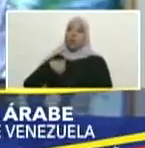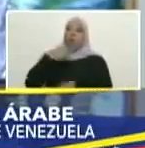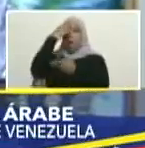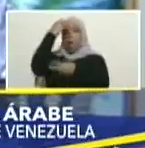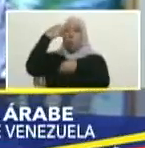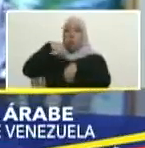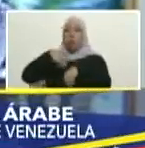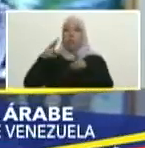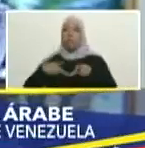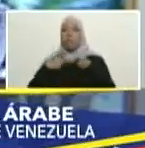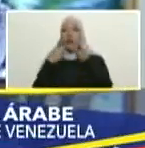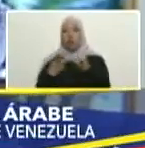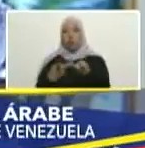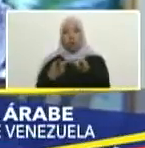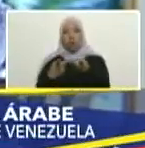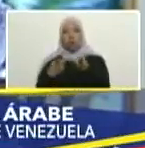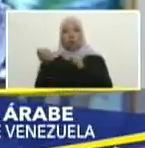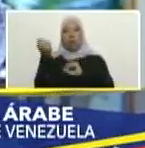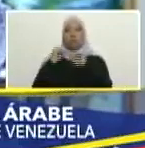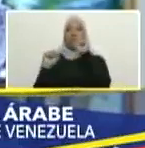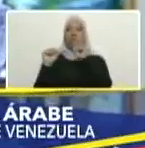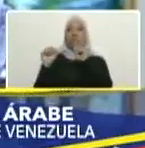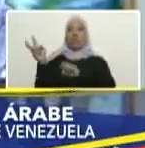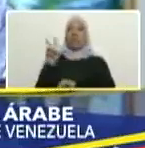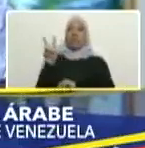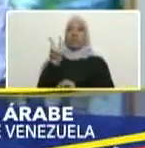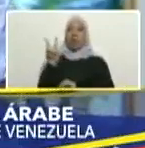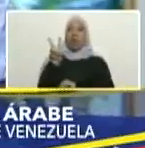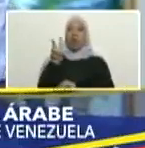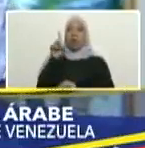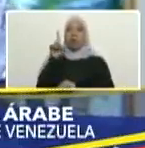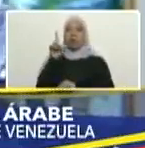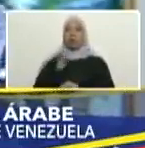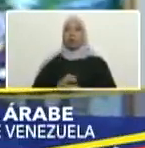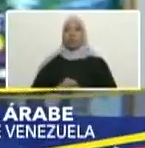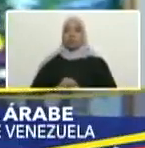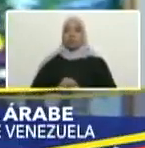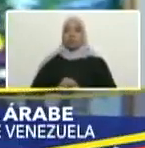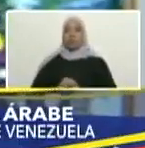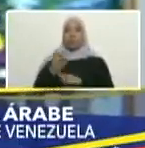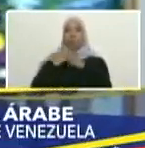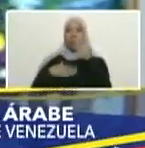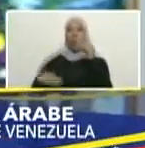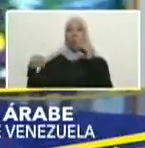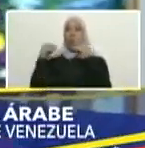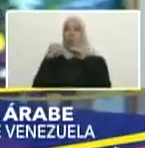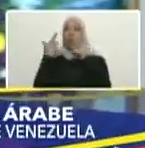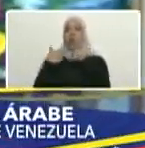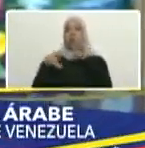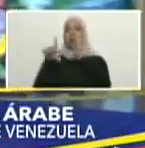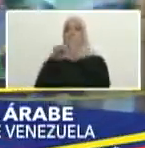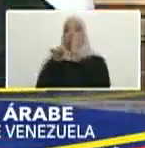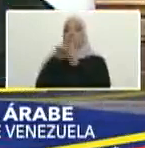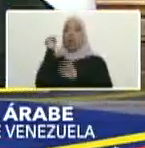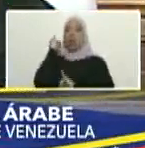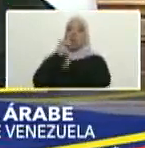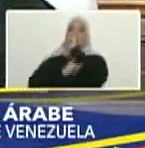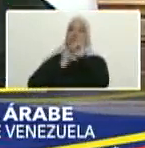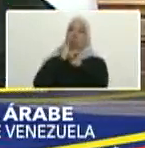los valores que defiende Venezuela y coherentes con la legalidad